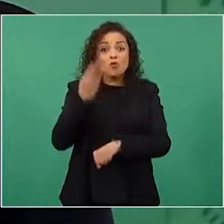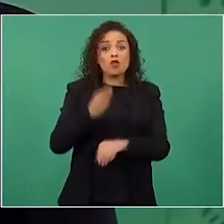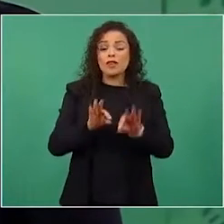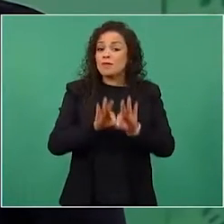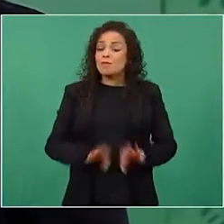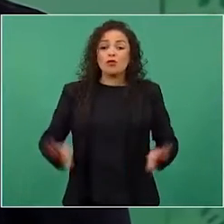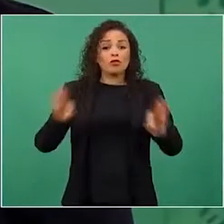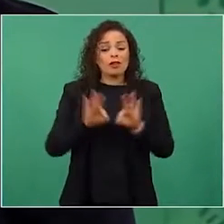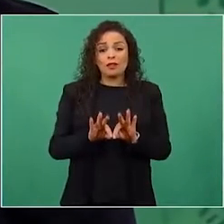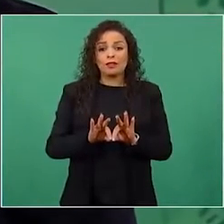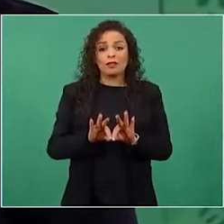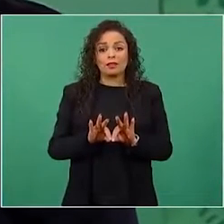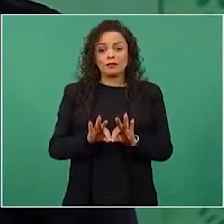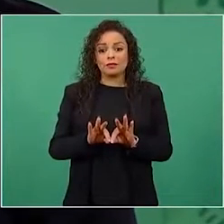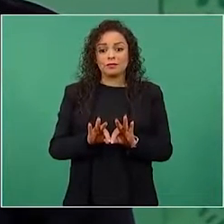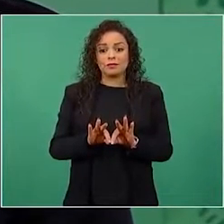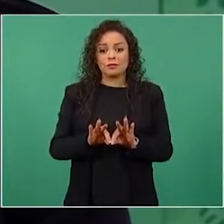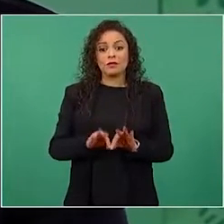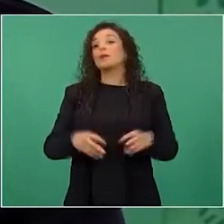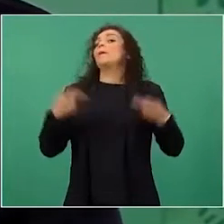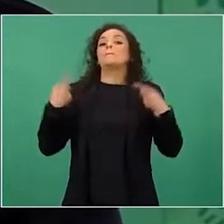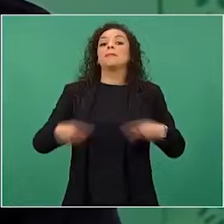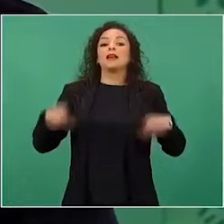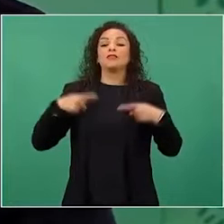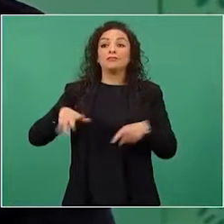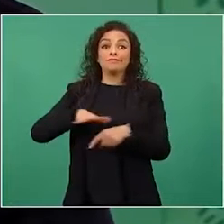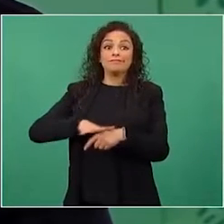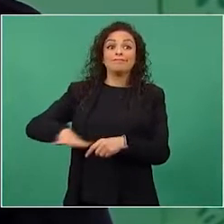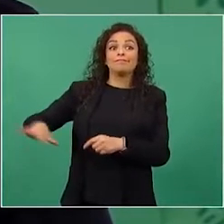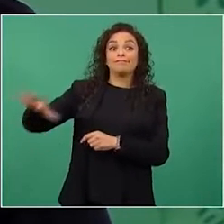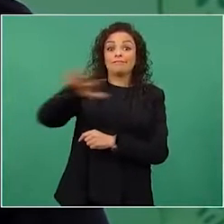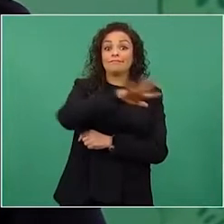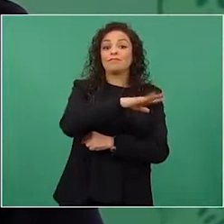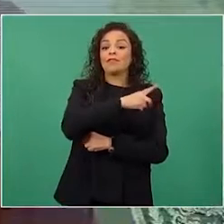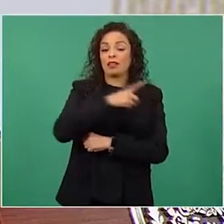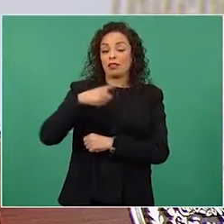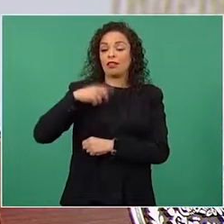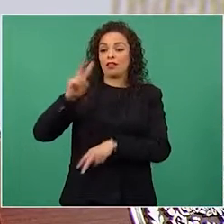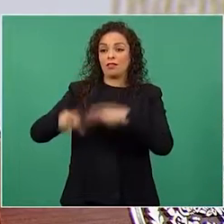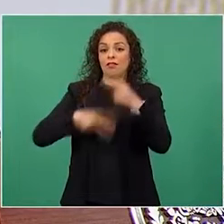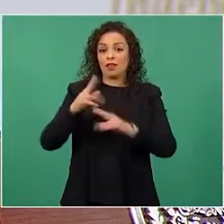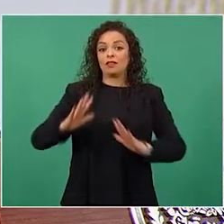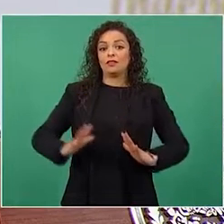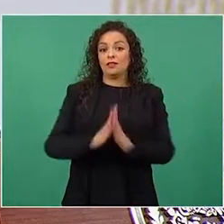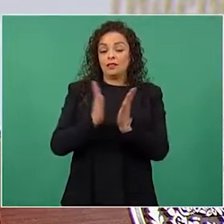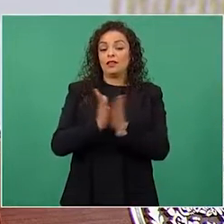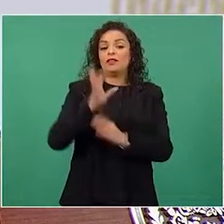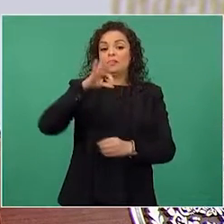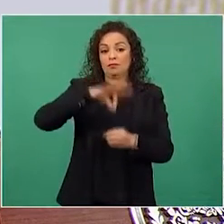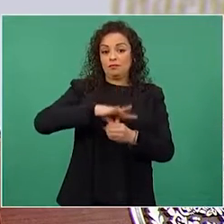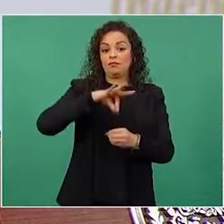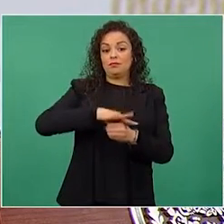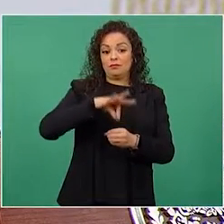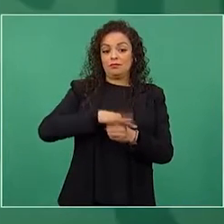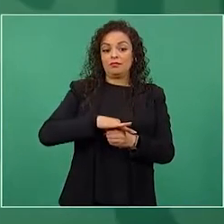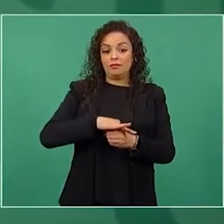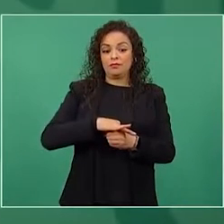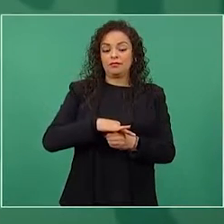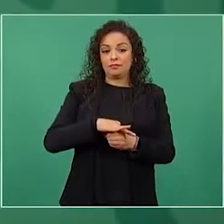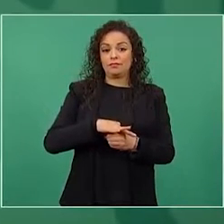del que la gente vaya y participe. Y hay algo también que es lo que a